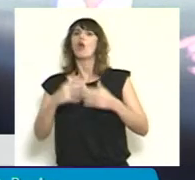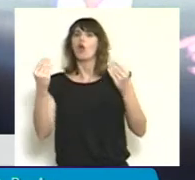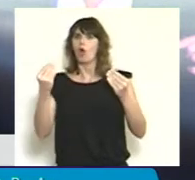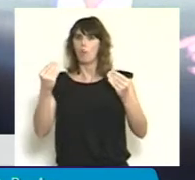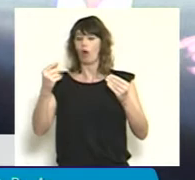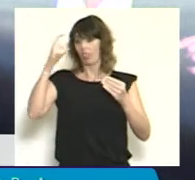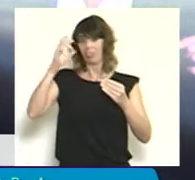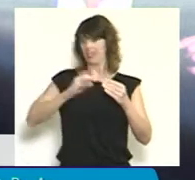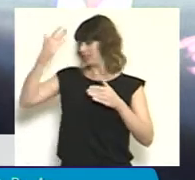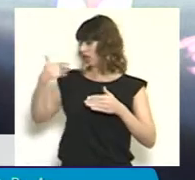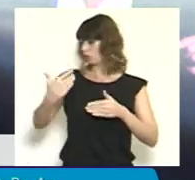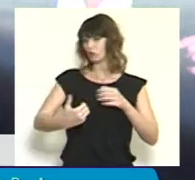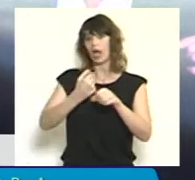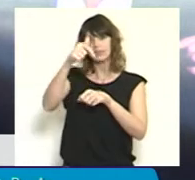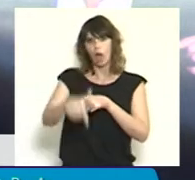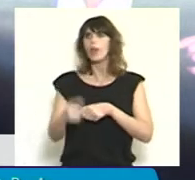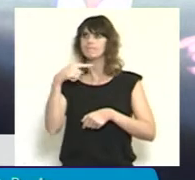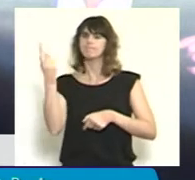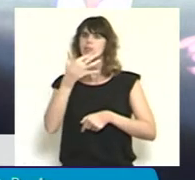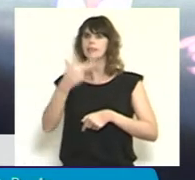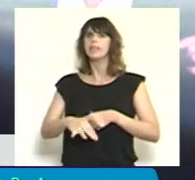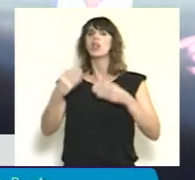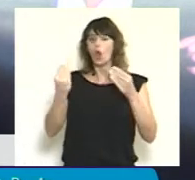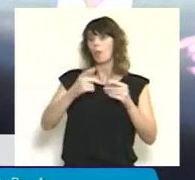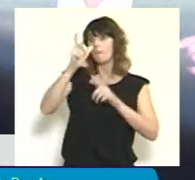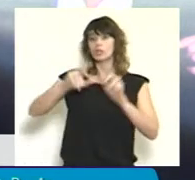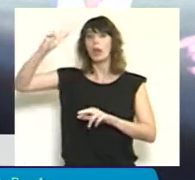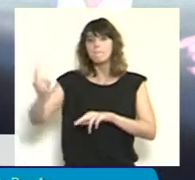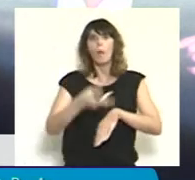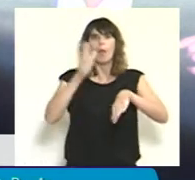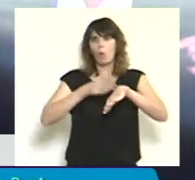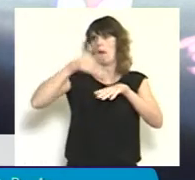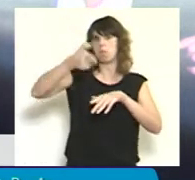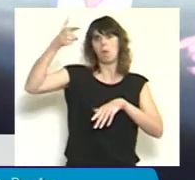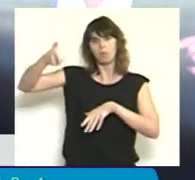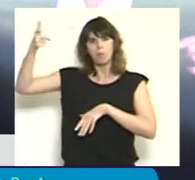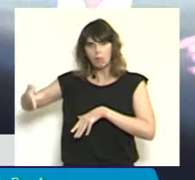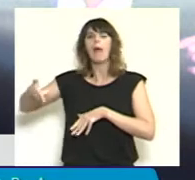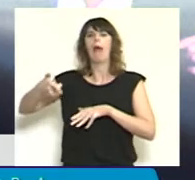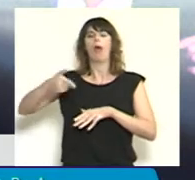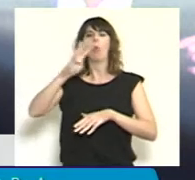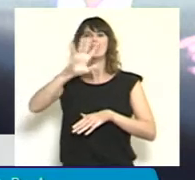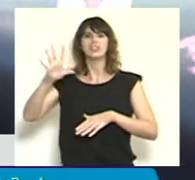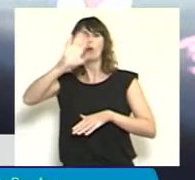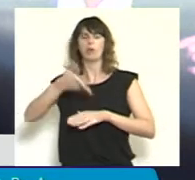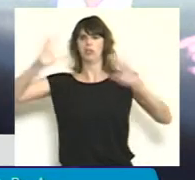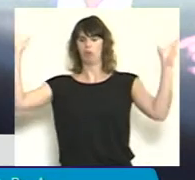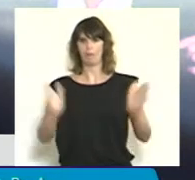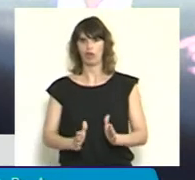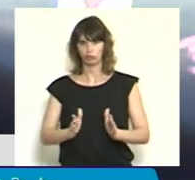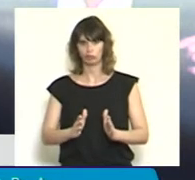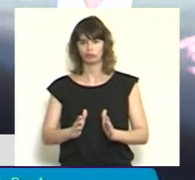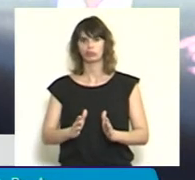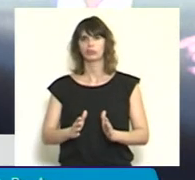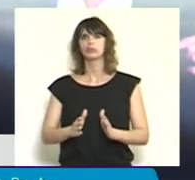estos últimos 10 años las muertes por armas de fuego se redujeran en un 45%,